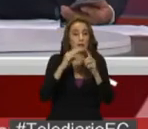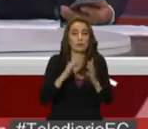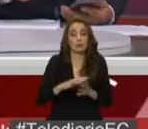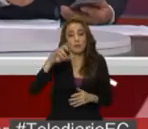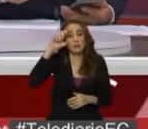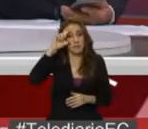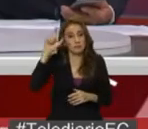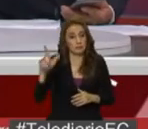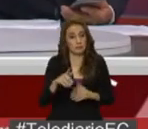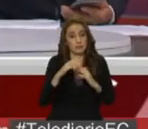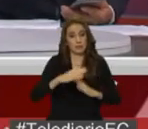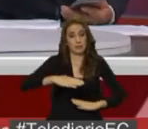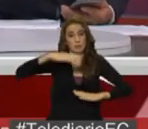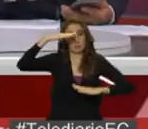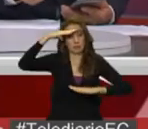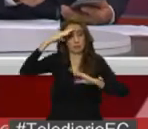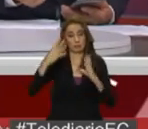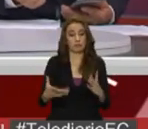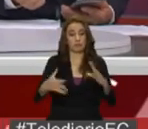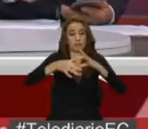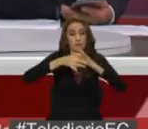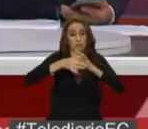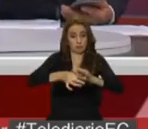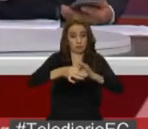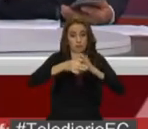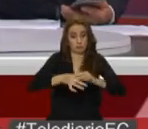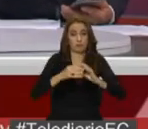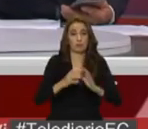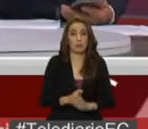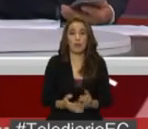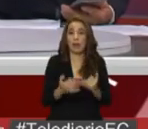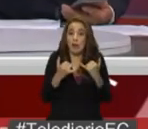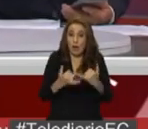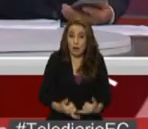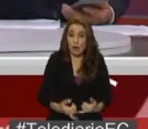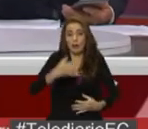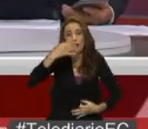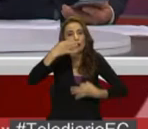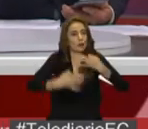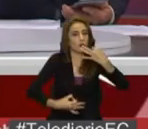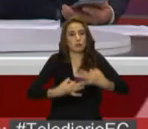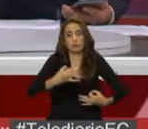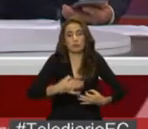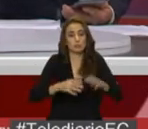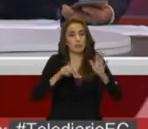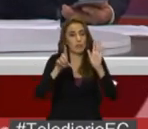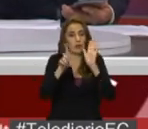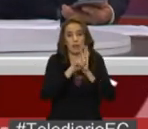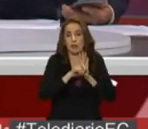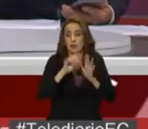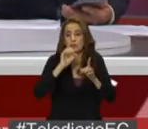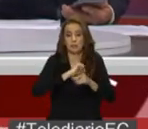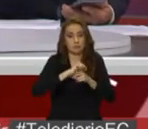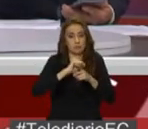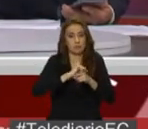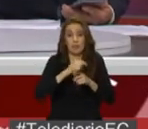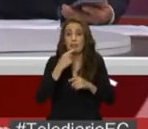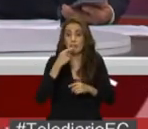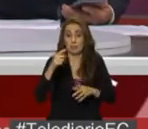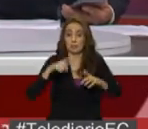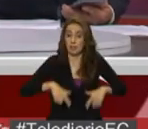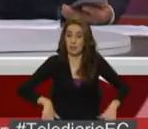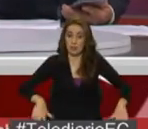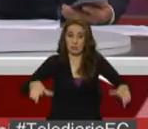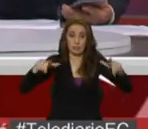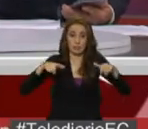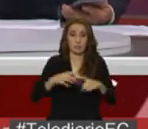la Policía están cumpliendo con su deber. Ahora la justicia debe aplicar la ley, asegura el presidente de la República. La